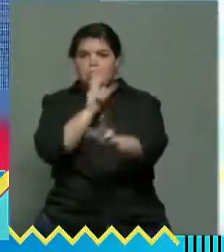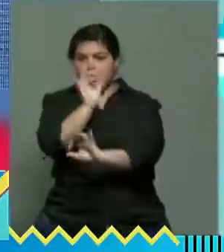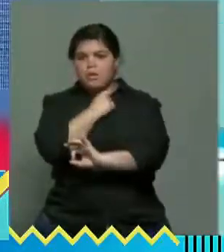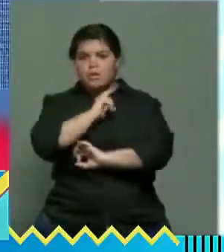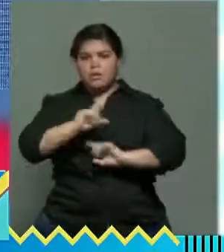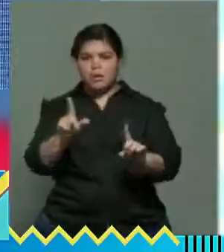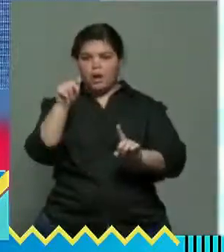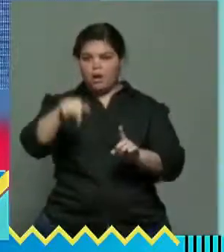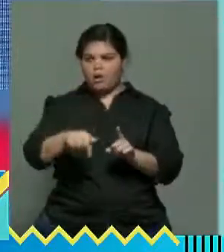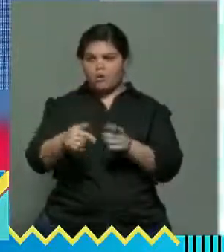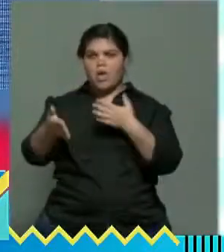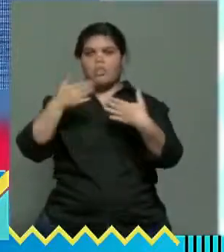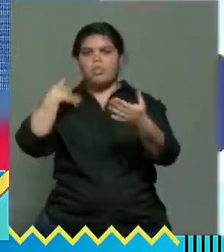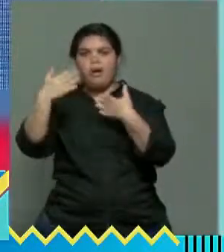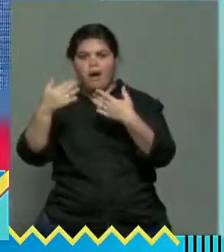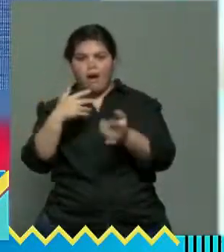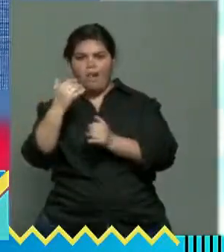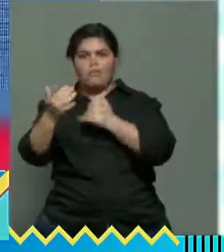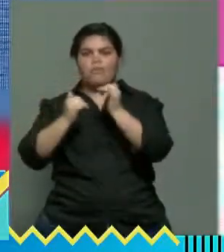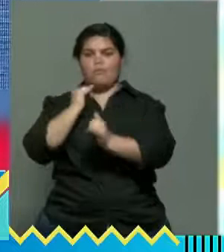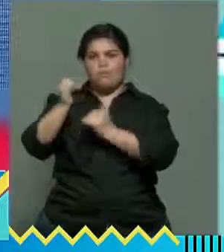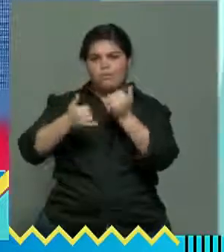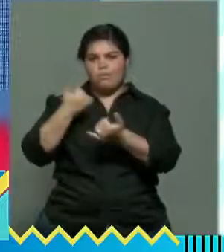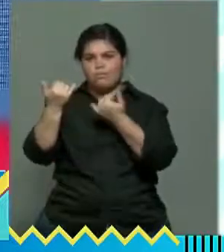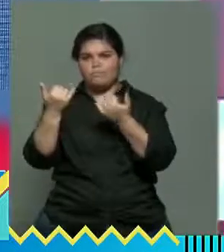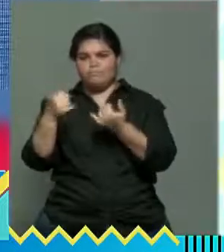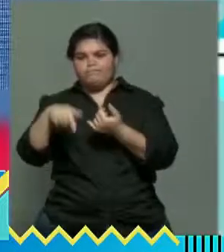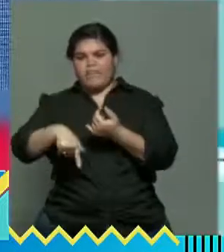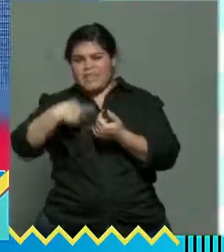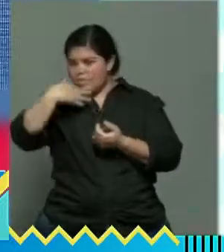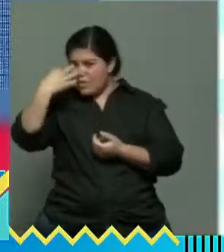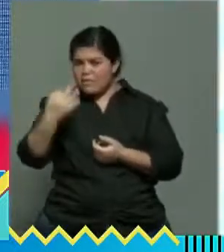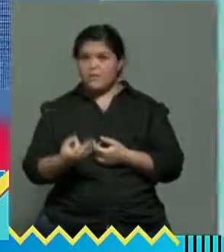viene un periodo de diálogo. Si esto es real, por supuesto,